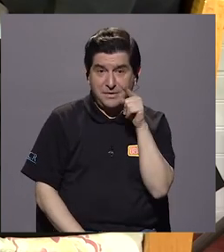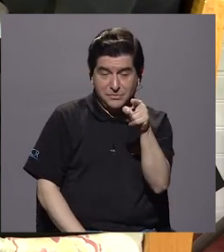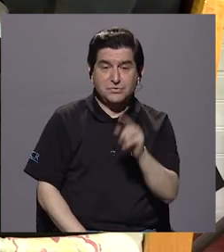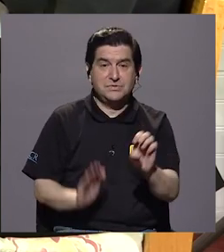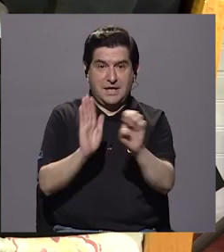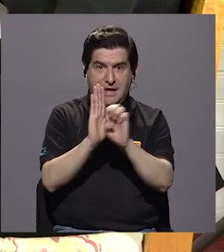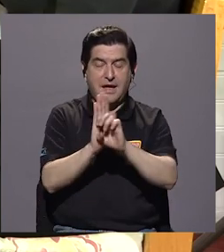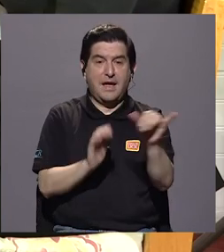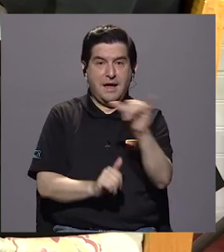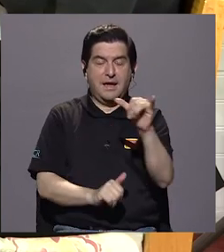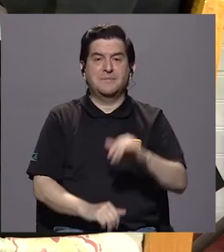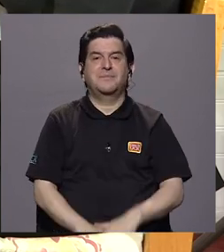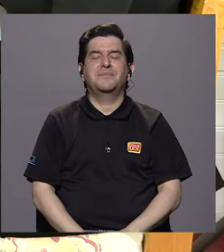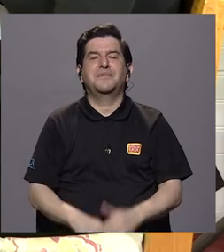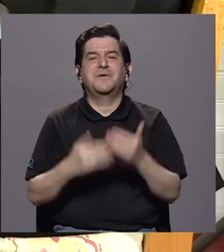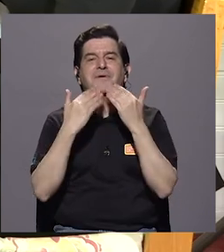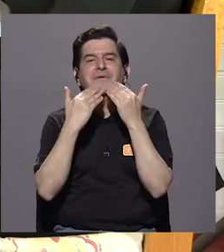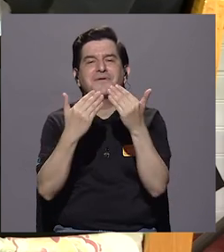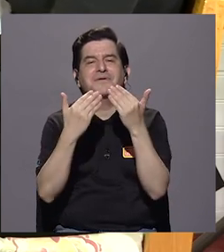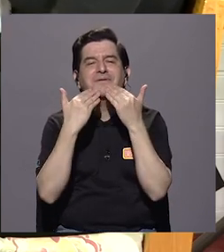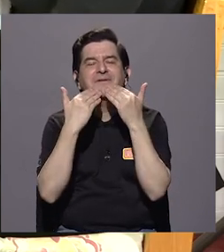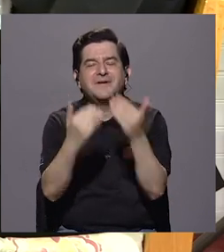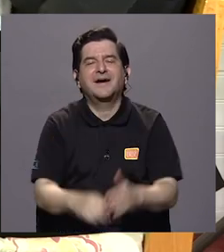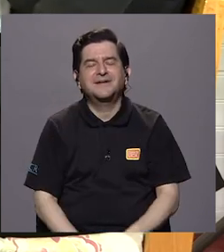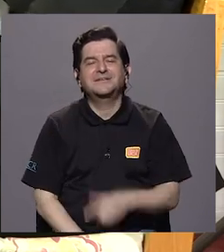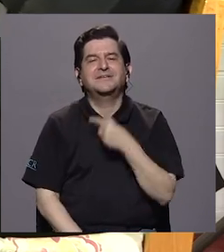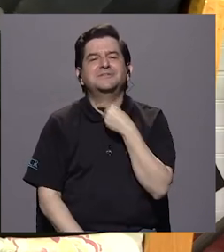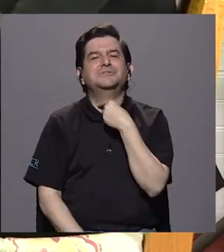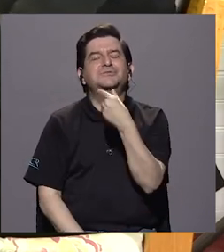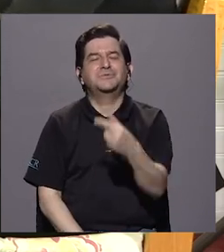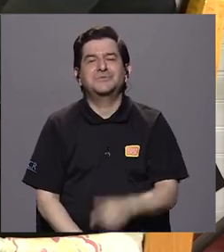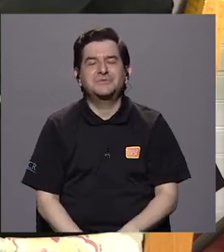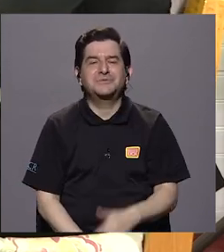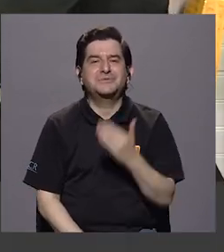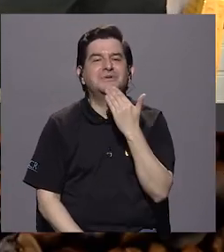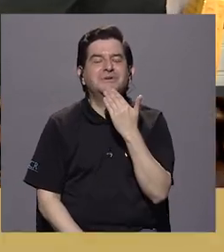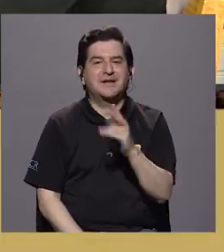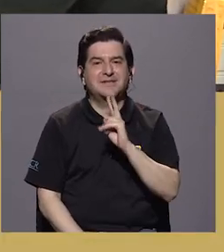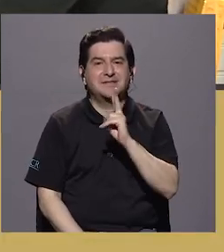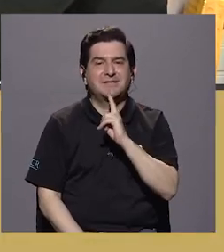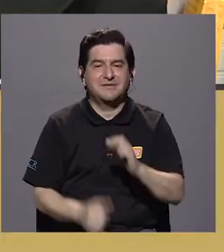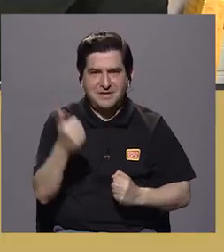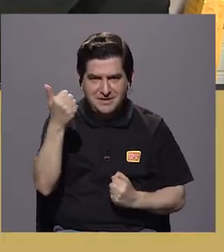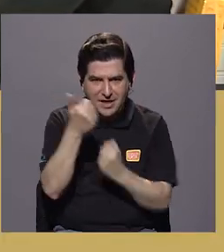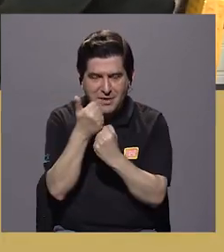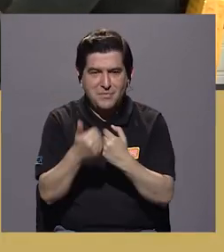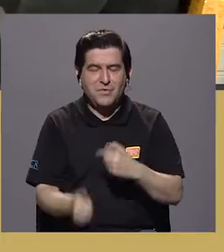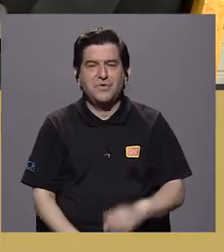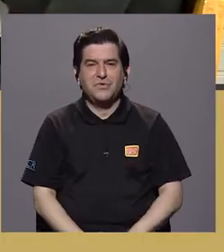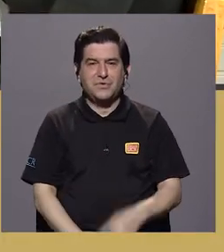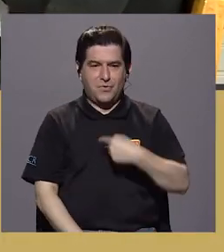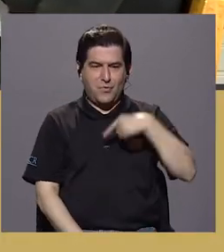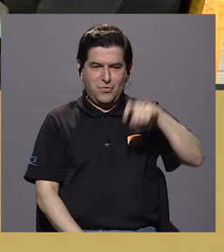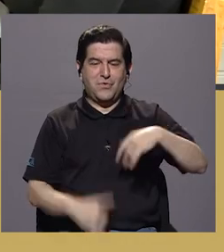también. Muchísimas gracias, ha sido un placer. Gracias de verdad por el apoyo, tanto que lo necesitamos en estos